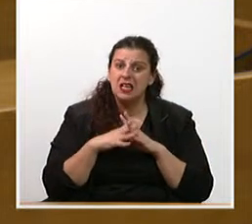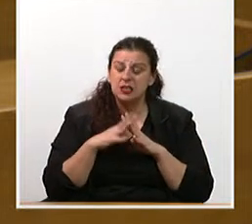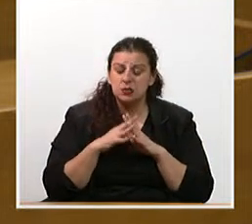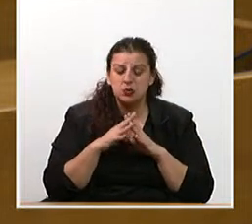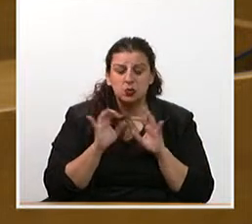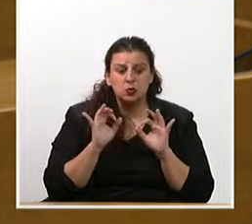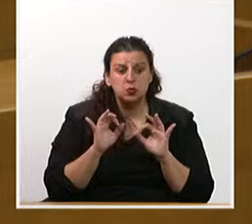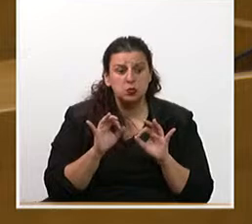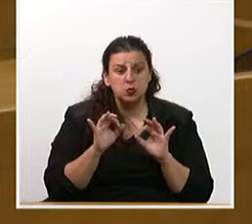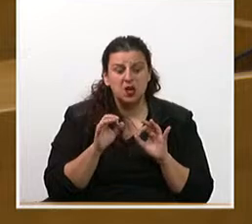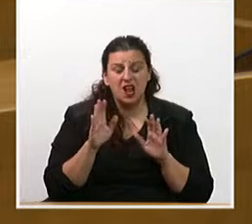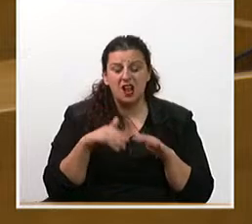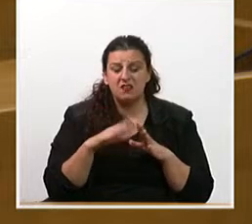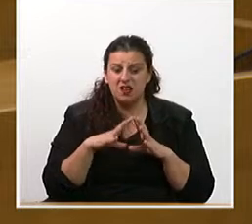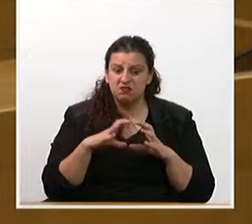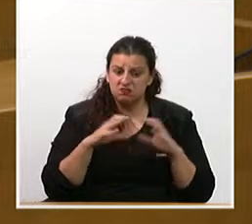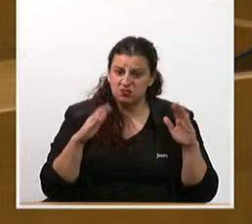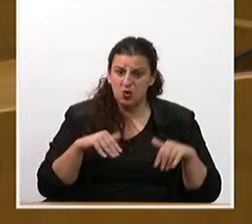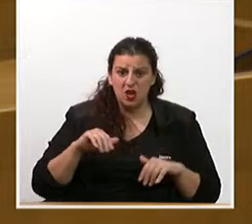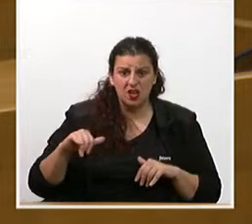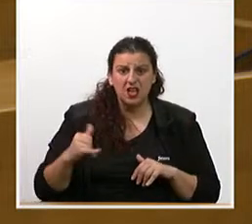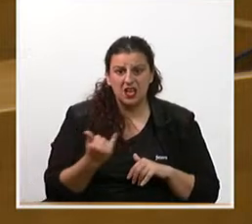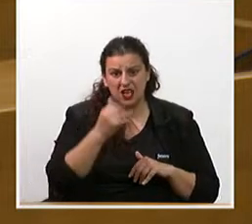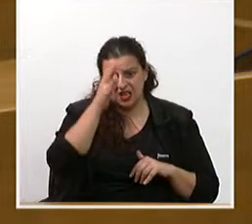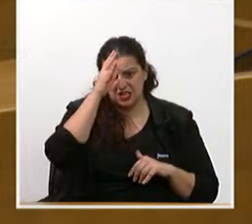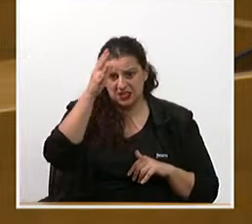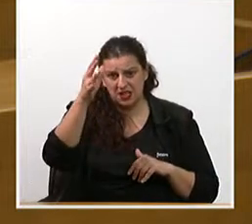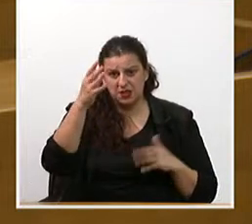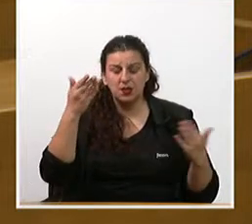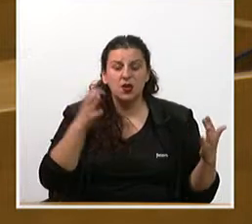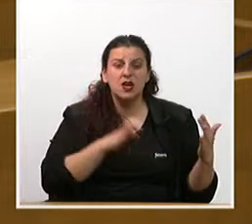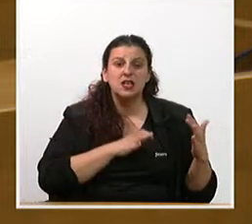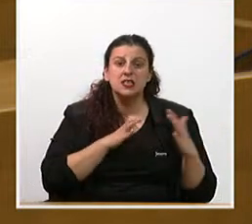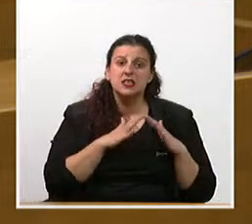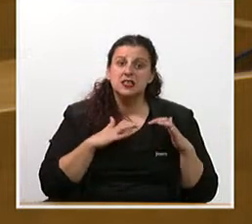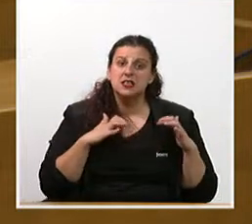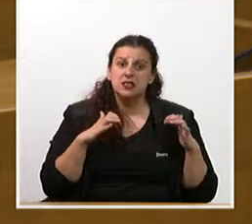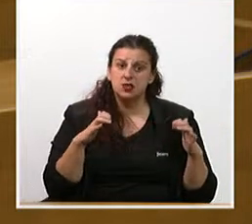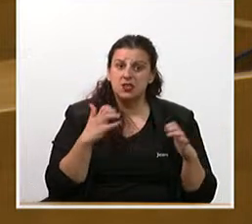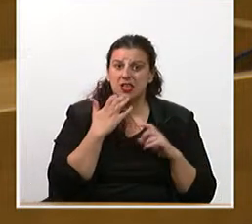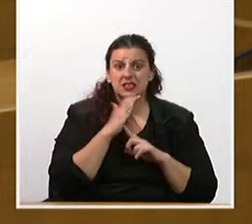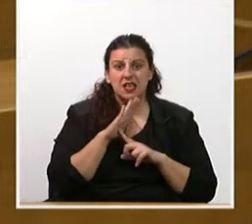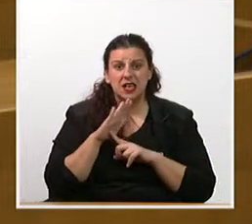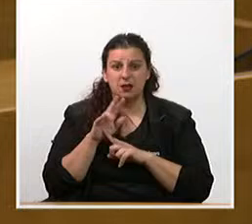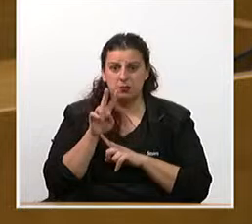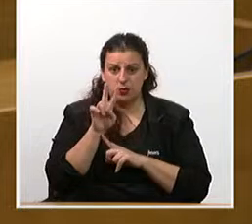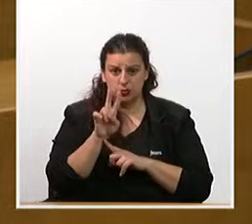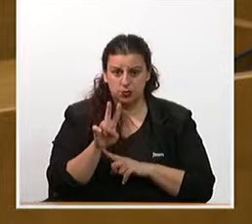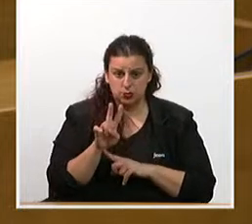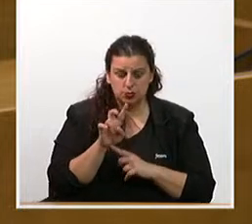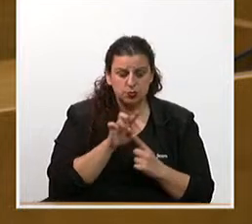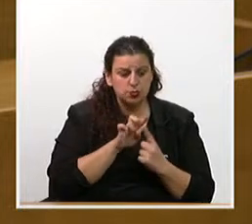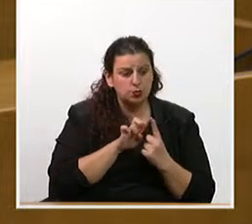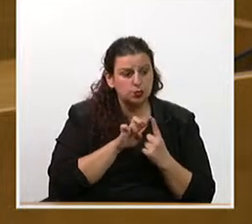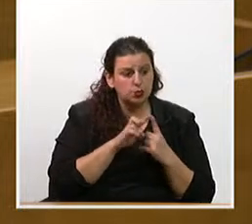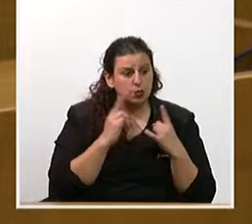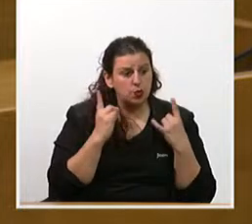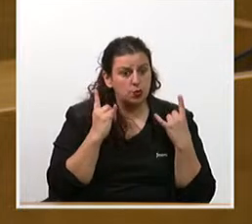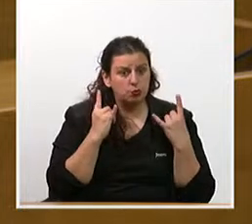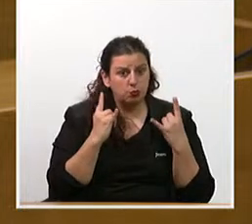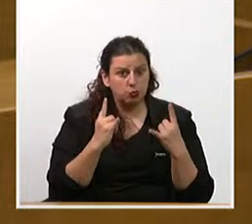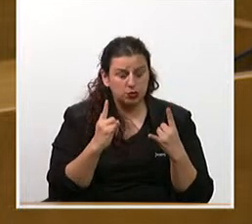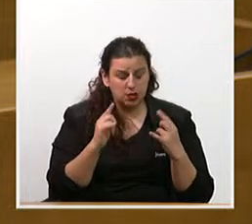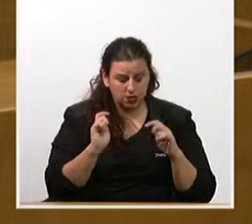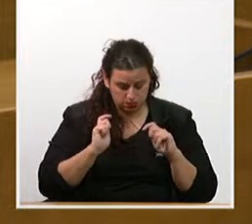tanto desilusión y cansancio señorías les doy dos ejemplos uno el botánico nos